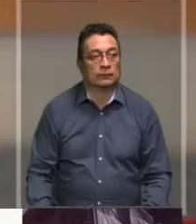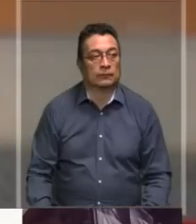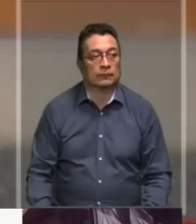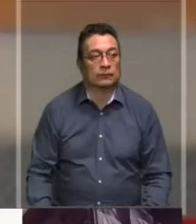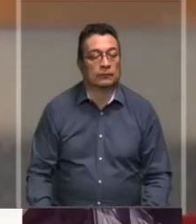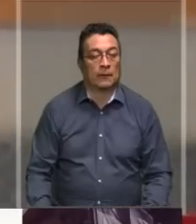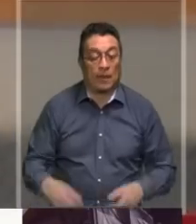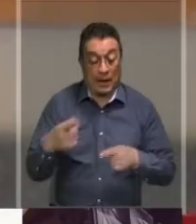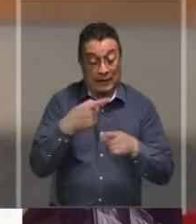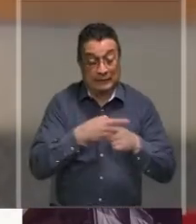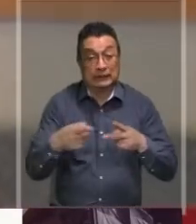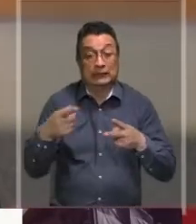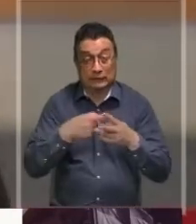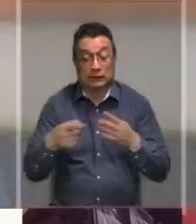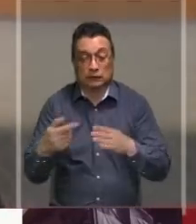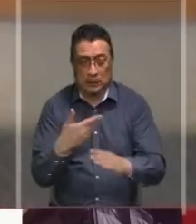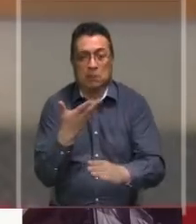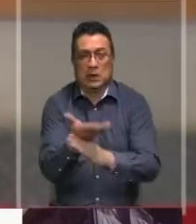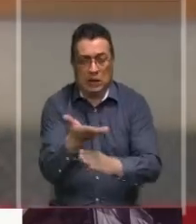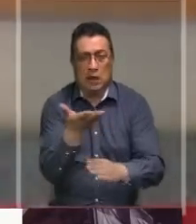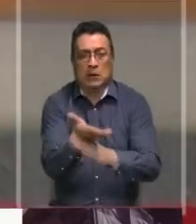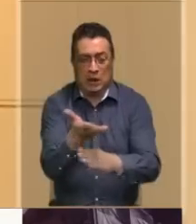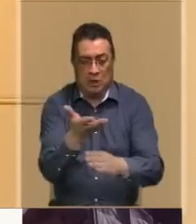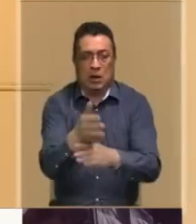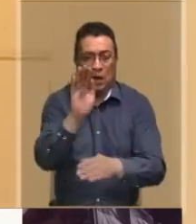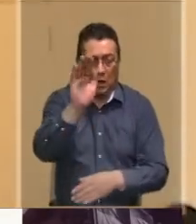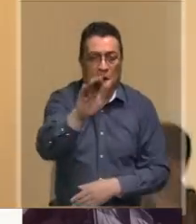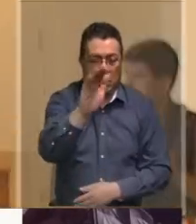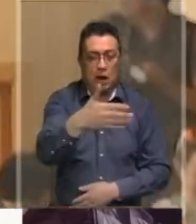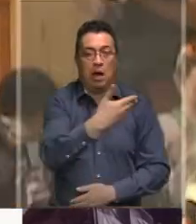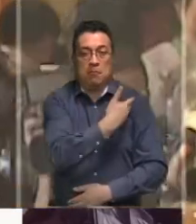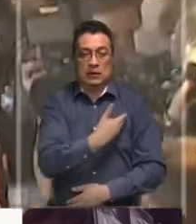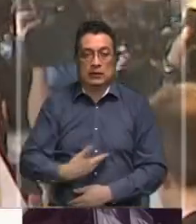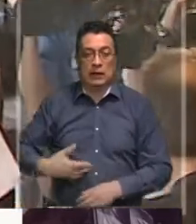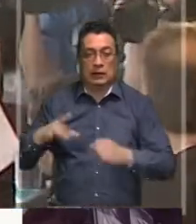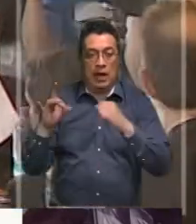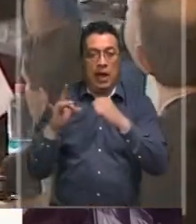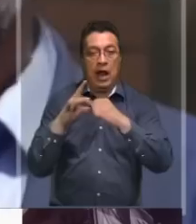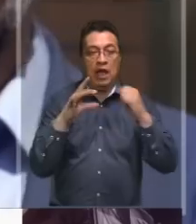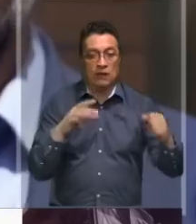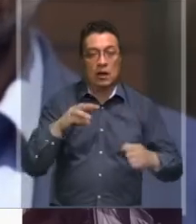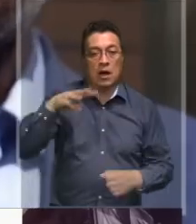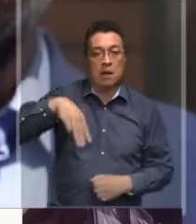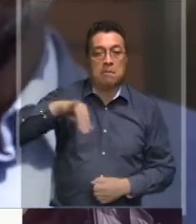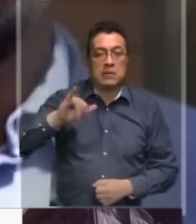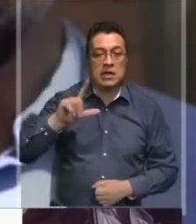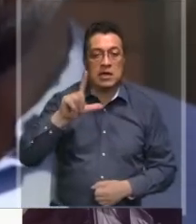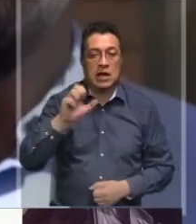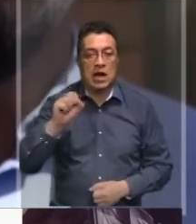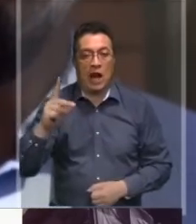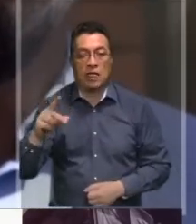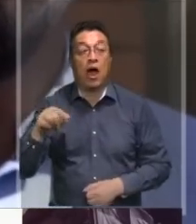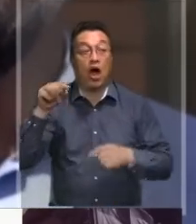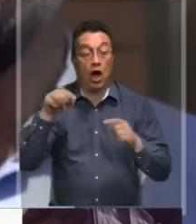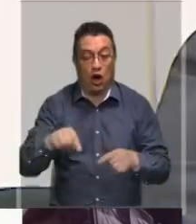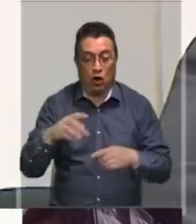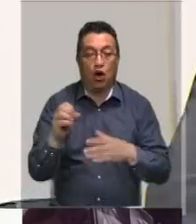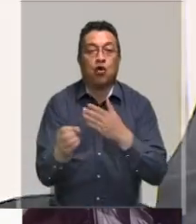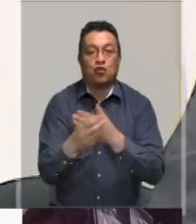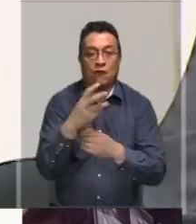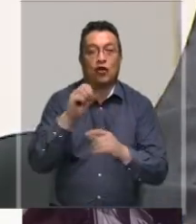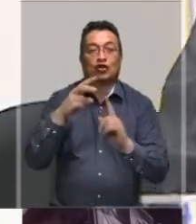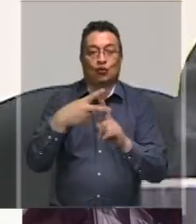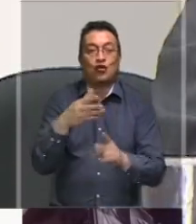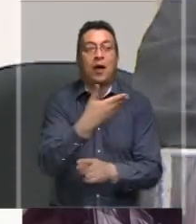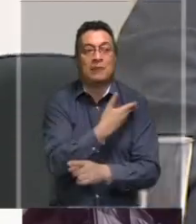Durante semanas hemos solicitado una entrevista en cámara con el presidente de la ANFP, Pablo Milad. Hoy, flamante nuevo